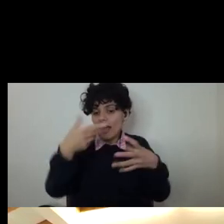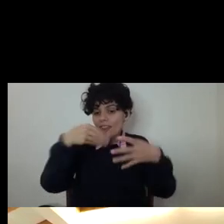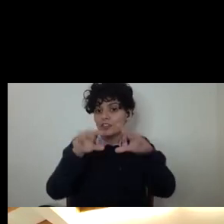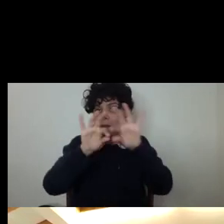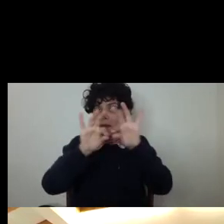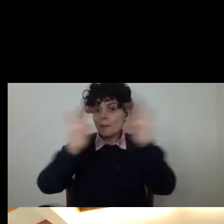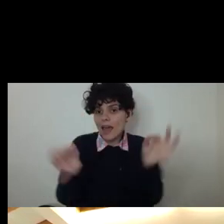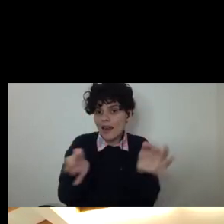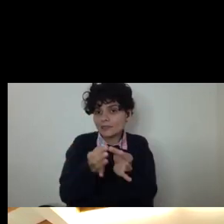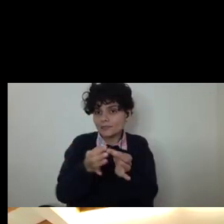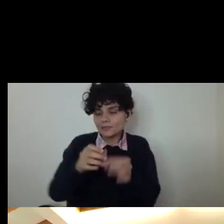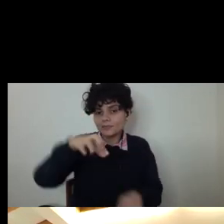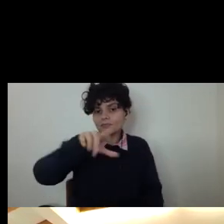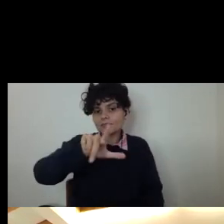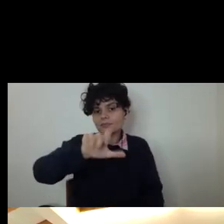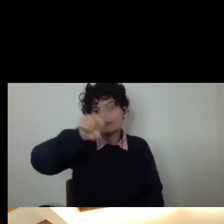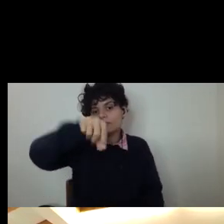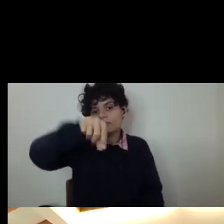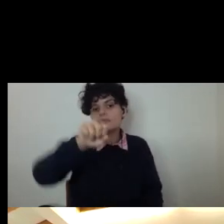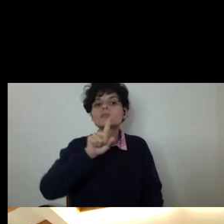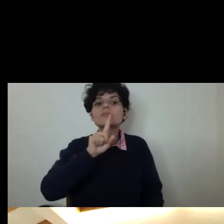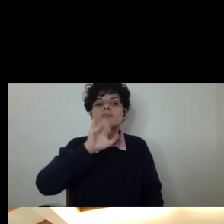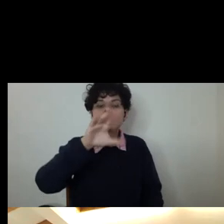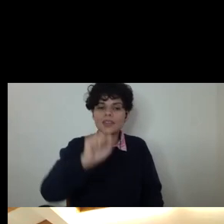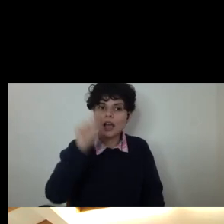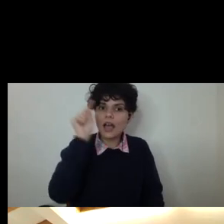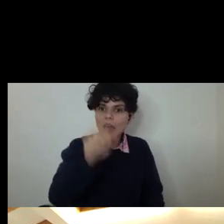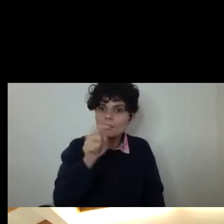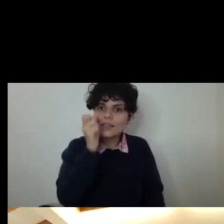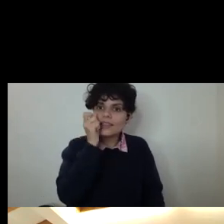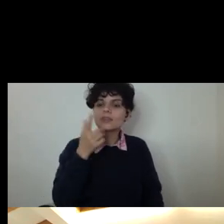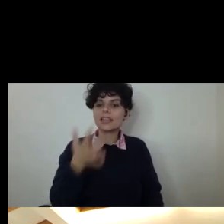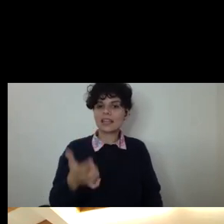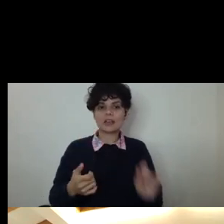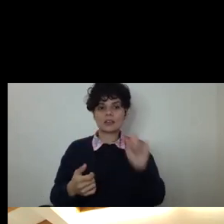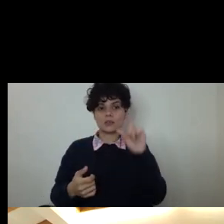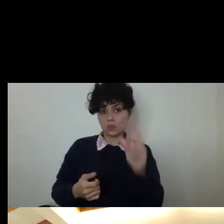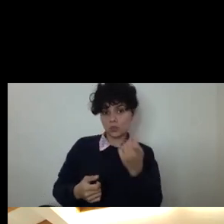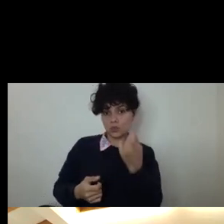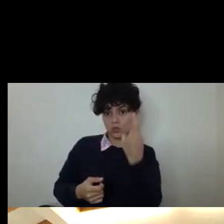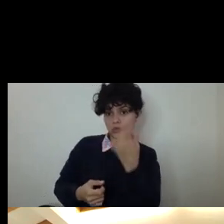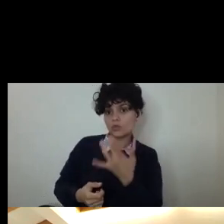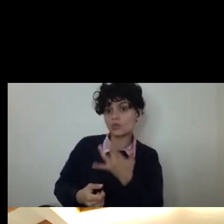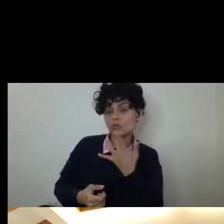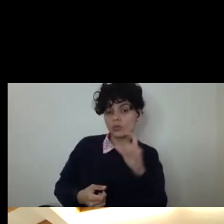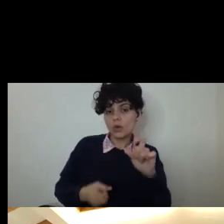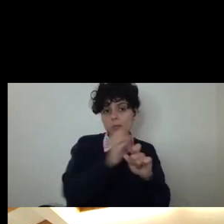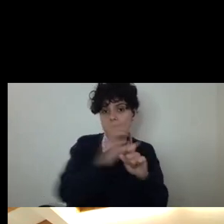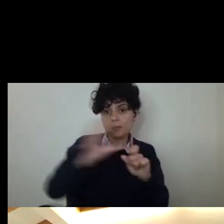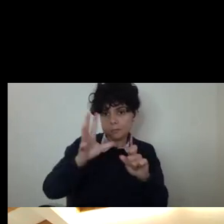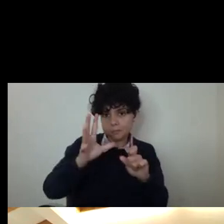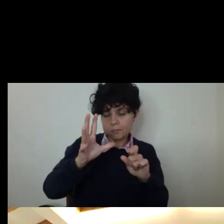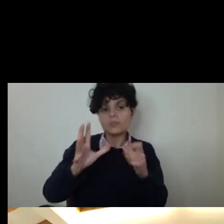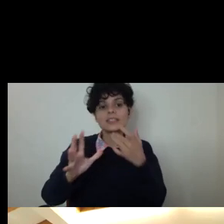Entonces, con esto demostramos que hay una amplificación muy importante, ¿no? O sea que los receptores de ranolina